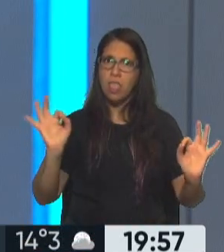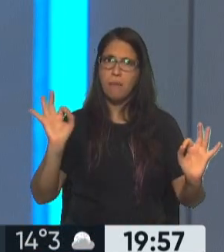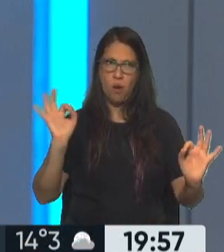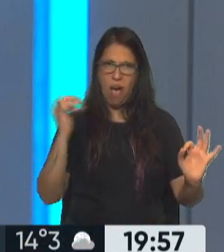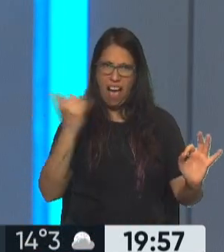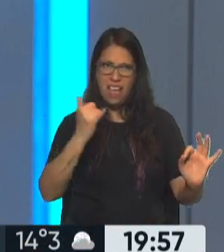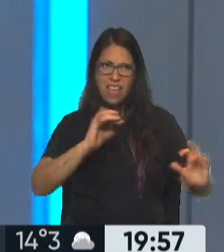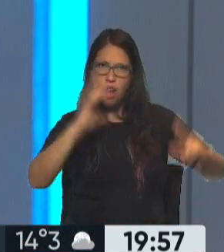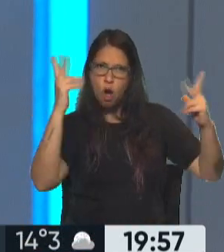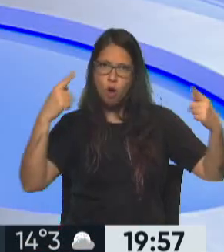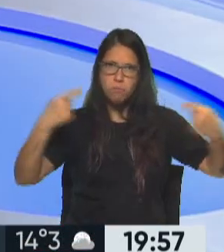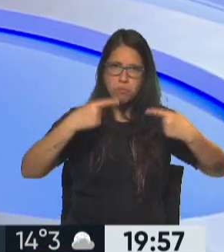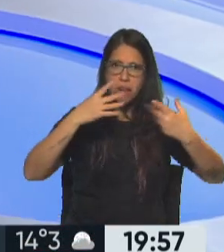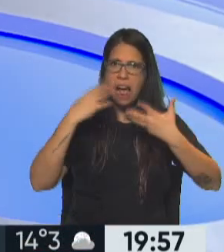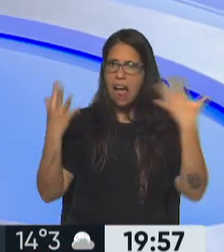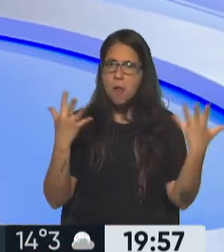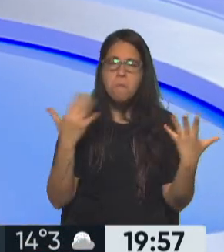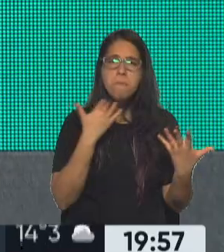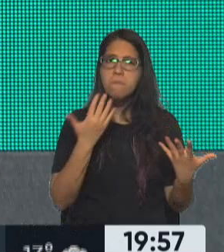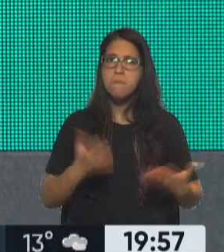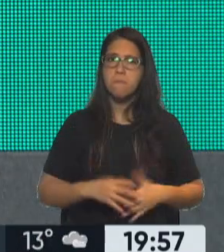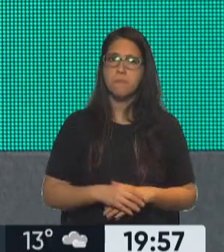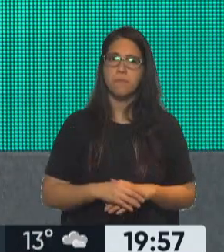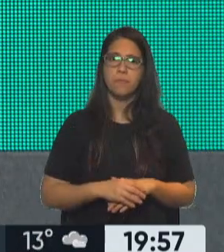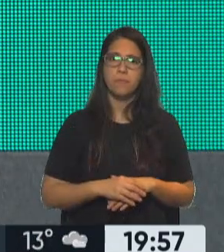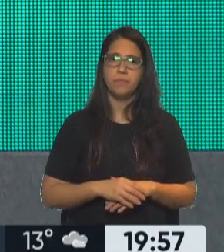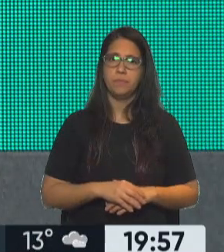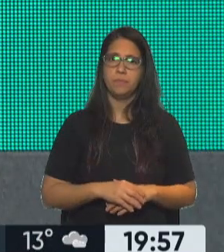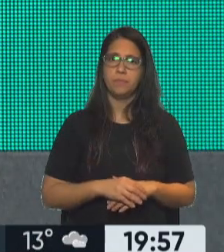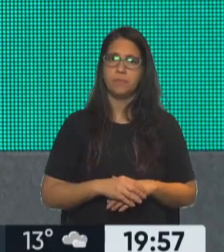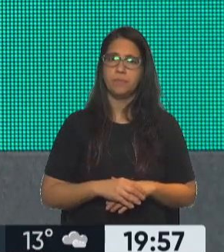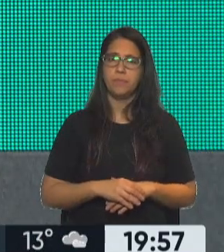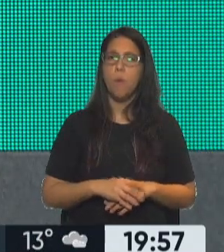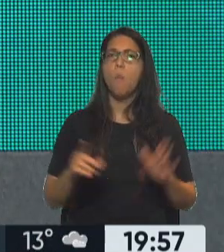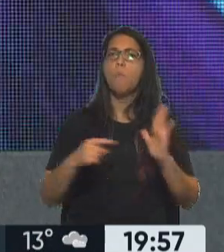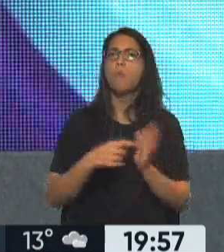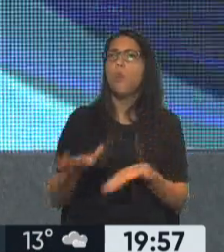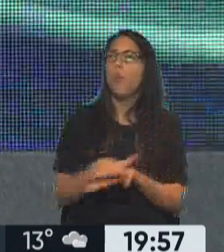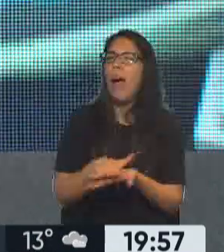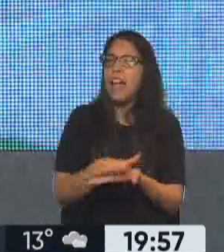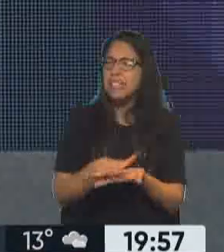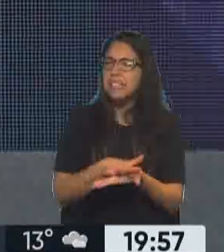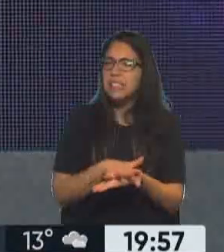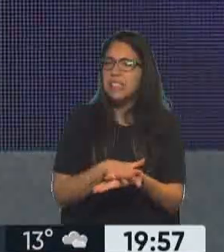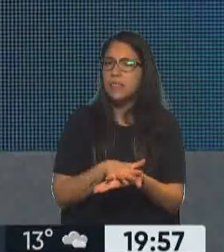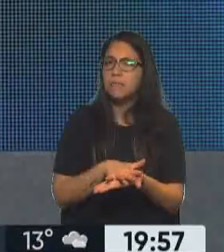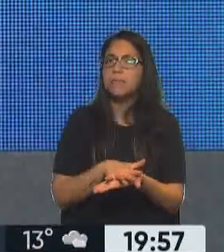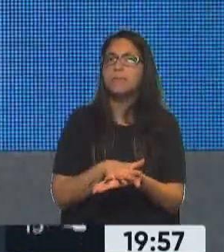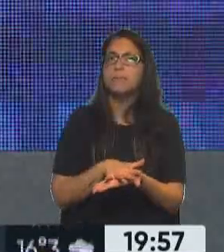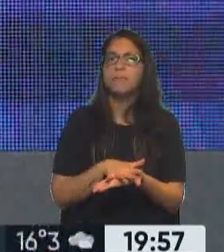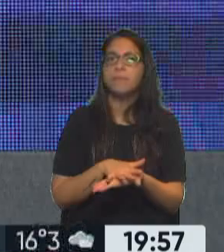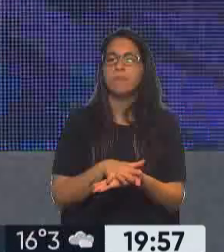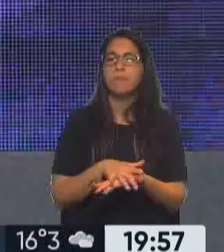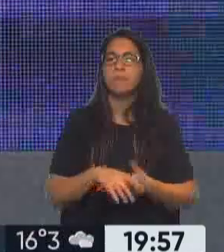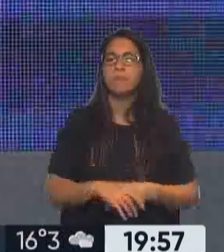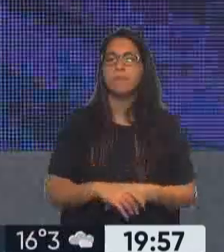enojo juego, internamente? claro, del juego lo sacaron. Pero digo, la matriz a la que responden, porque más allá de la Fundación